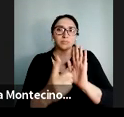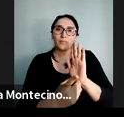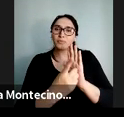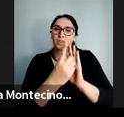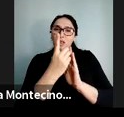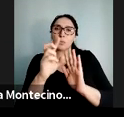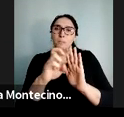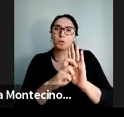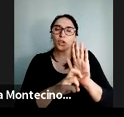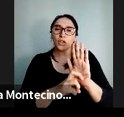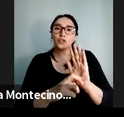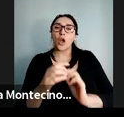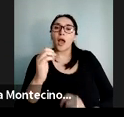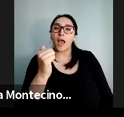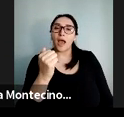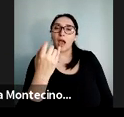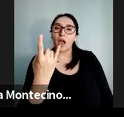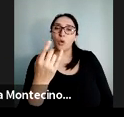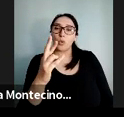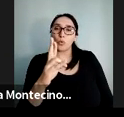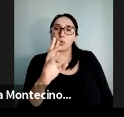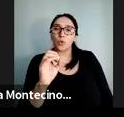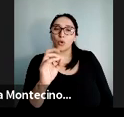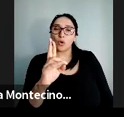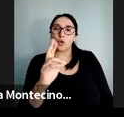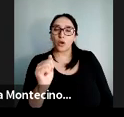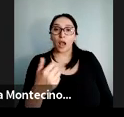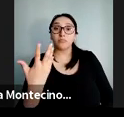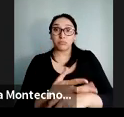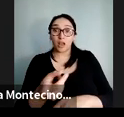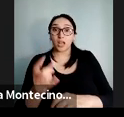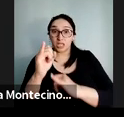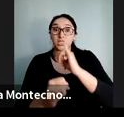se llama Aurora. Lo pueden encontrar en redes sociales como